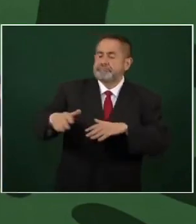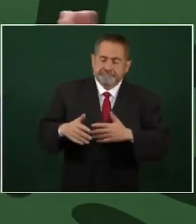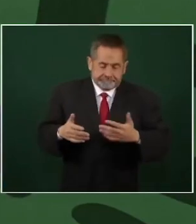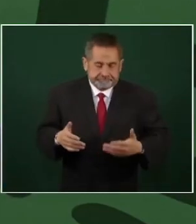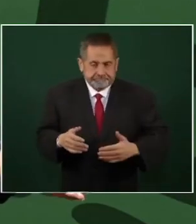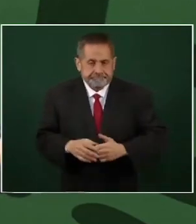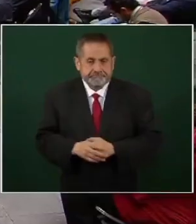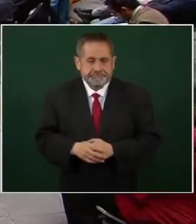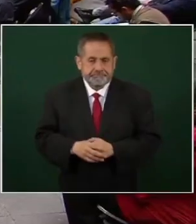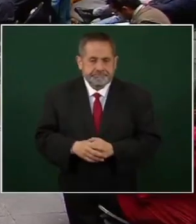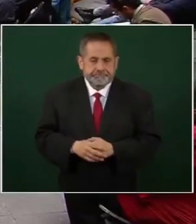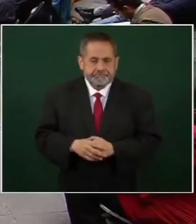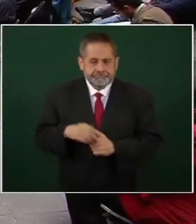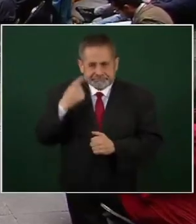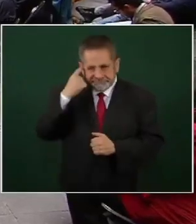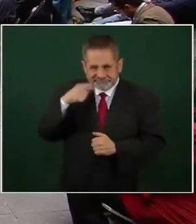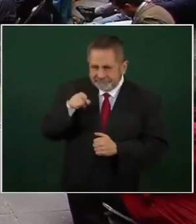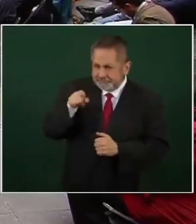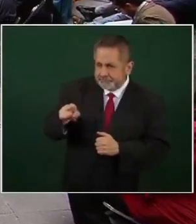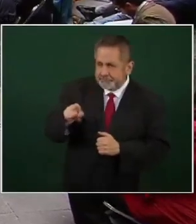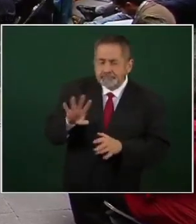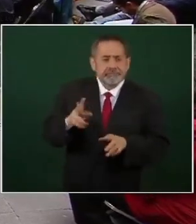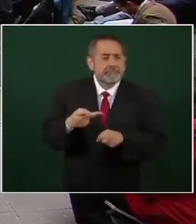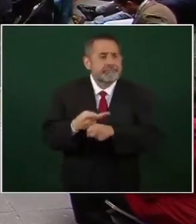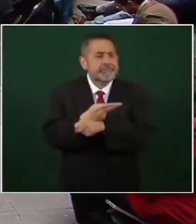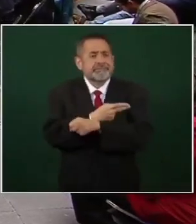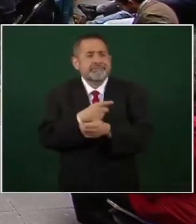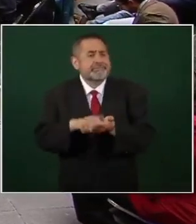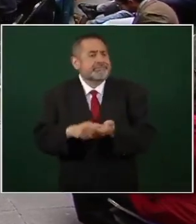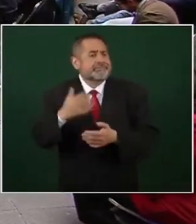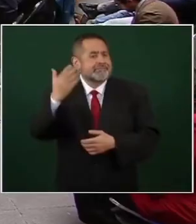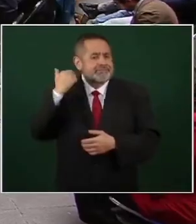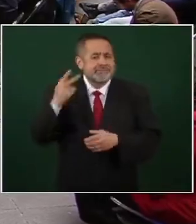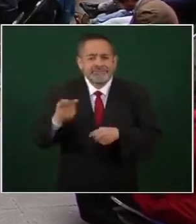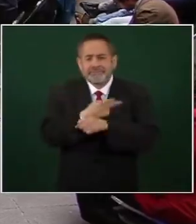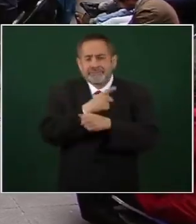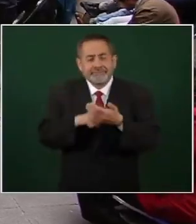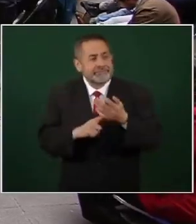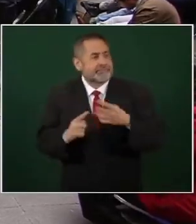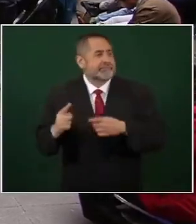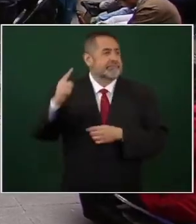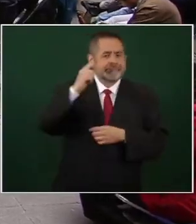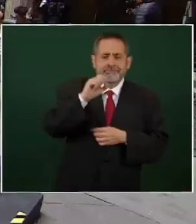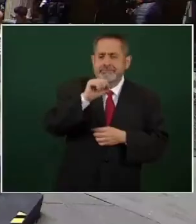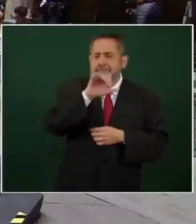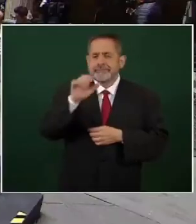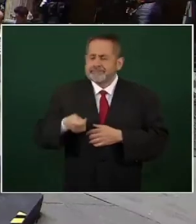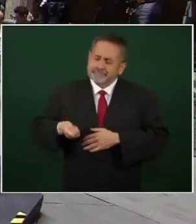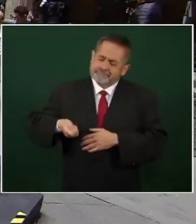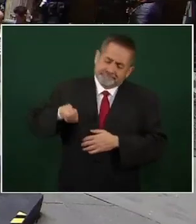se ve jurídicamente, ya es cosa juzgada, porque ya la última instancia resolvió.